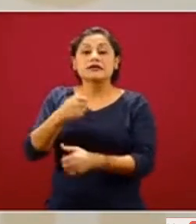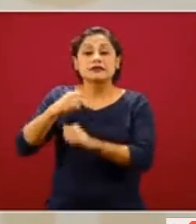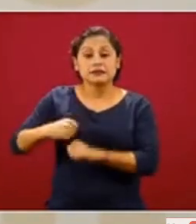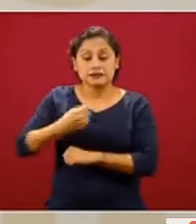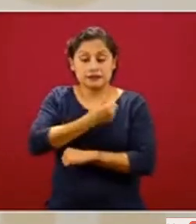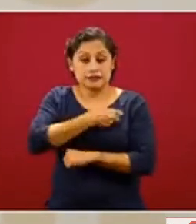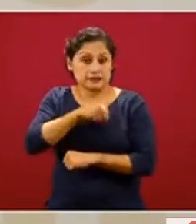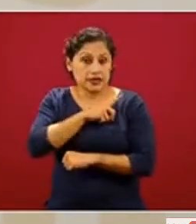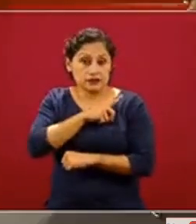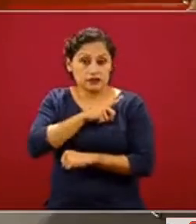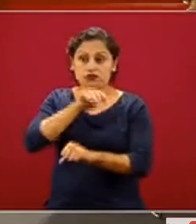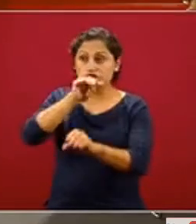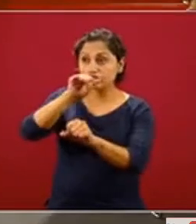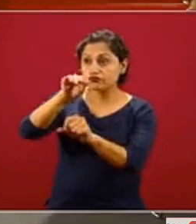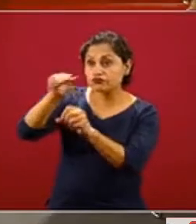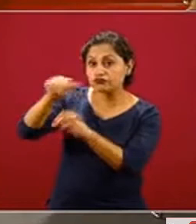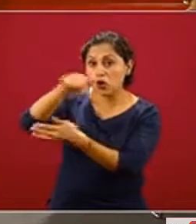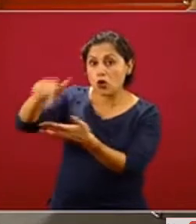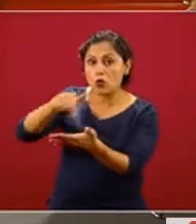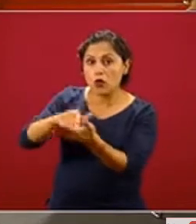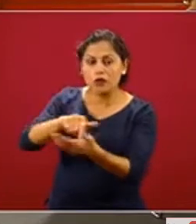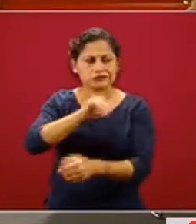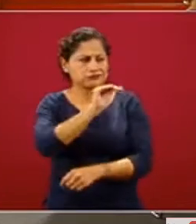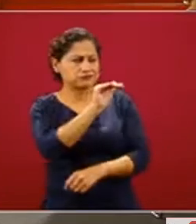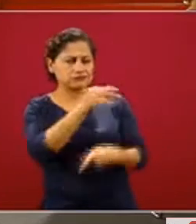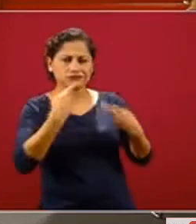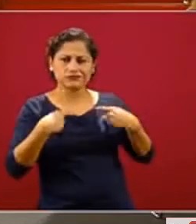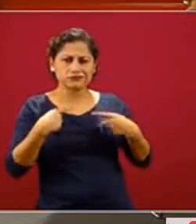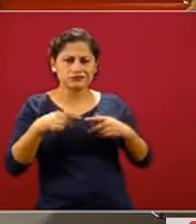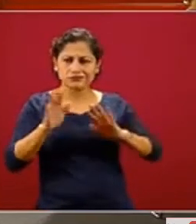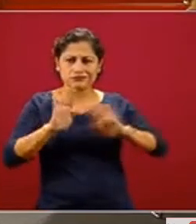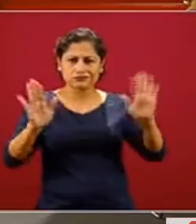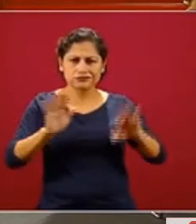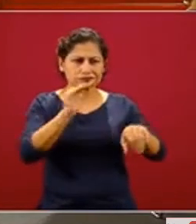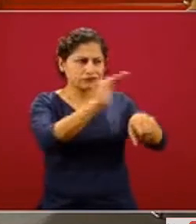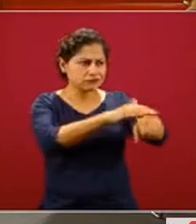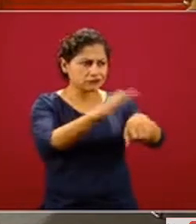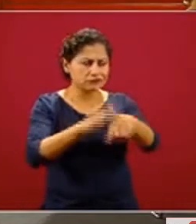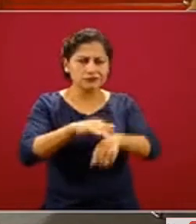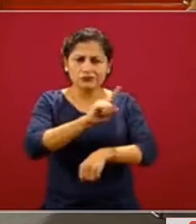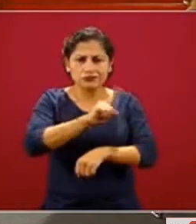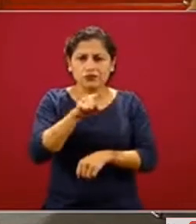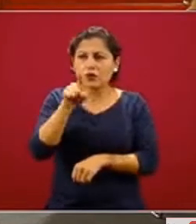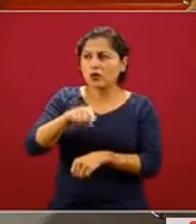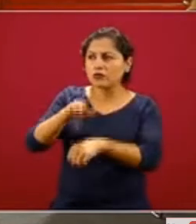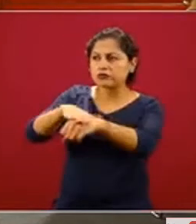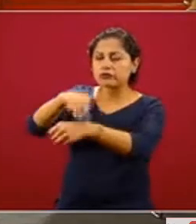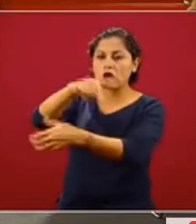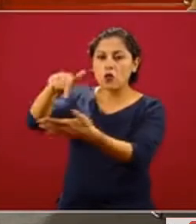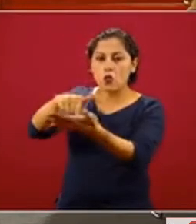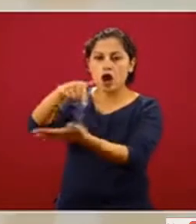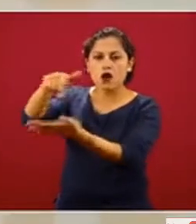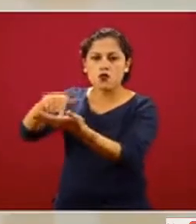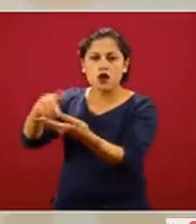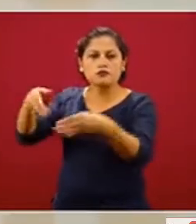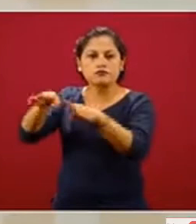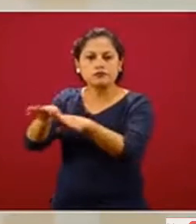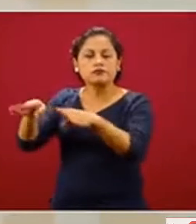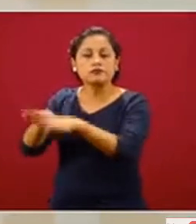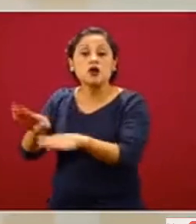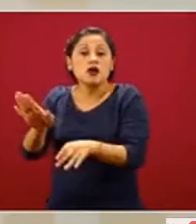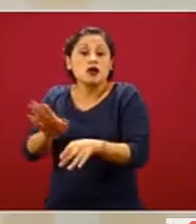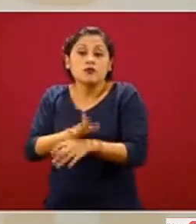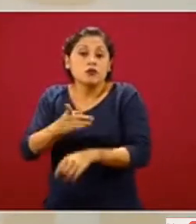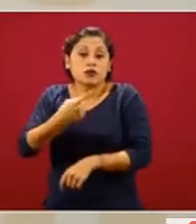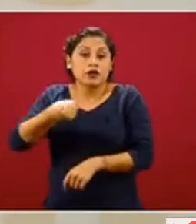a estos elementos, no a las personas que utilizan estos elementos, precisamente porque identificamos que en una sociedad